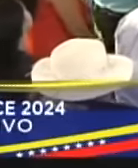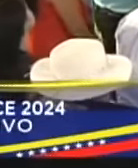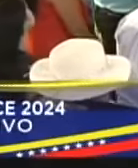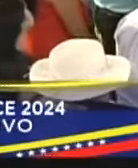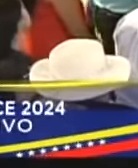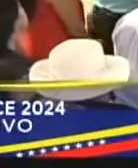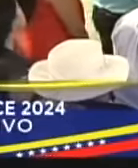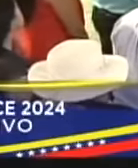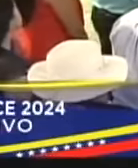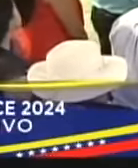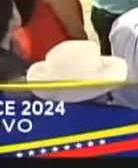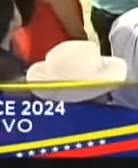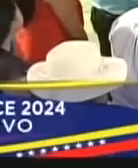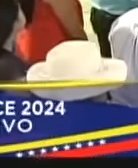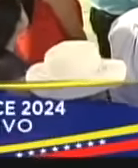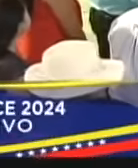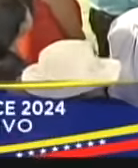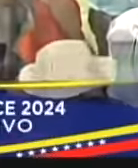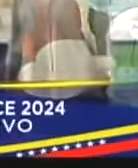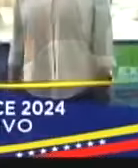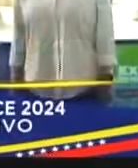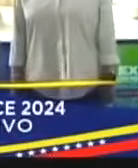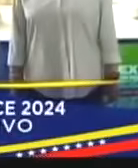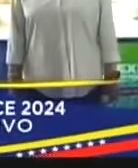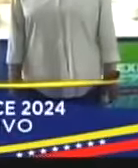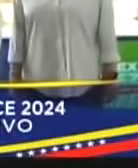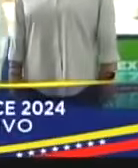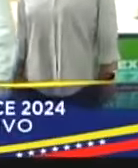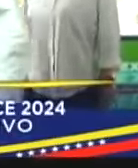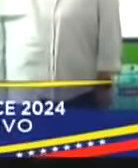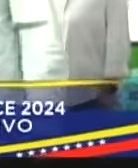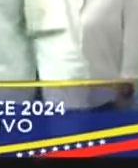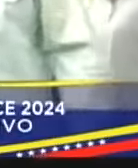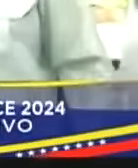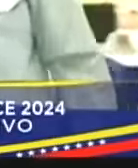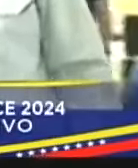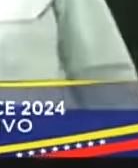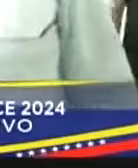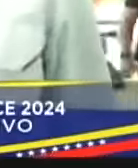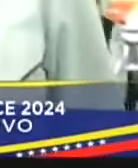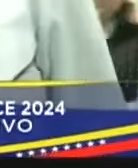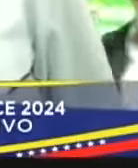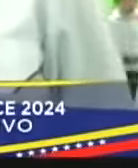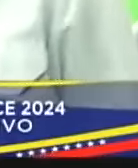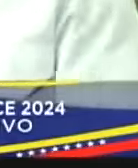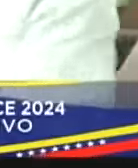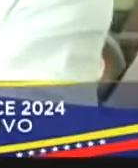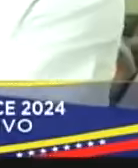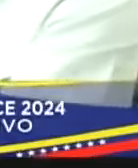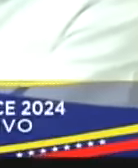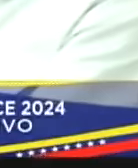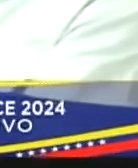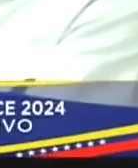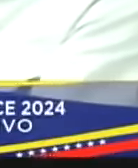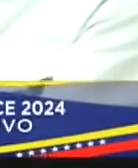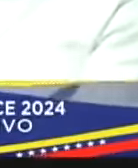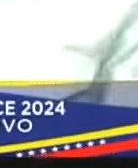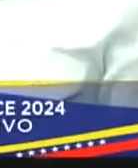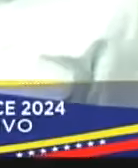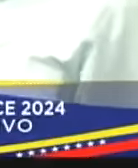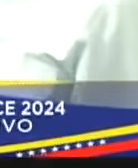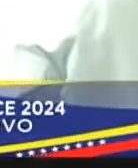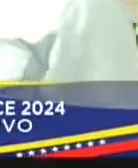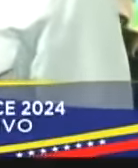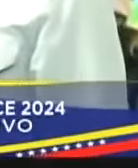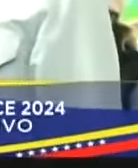rescoto de muerto afán. Se será su última huella, náufrago en el arenal. Humo serán sus